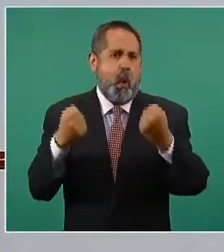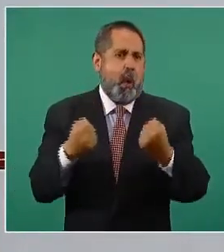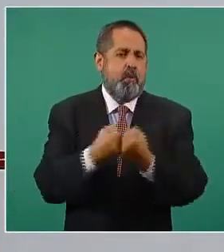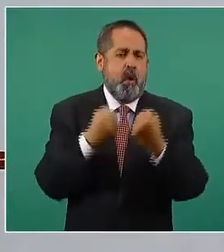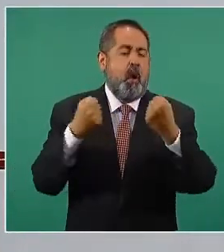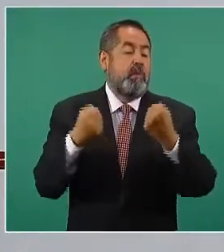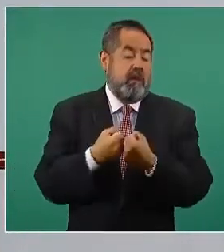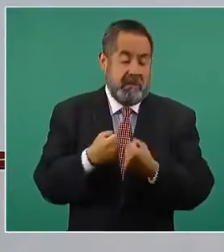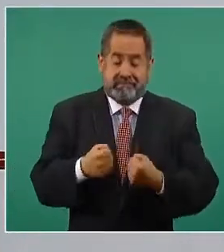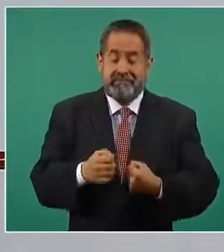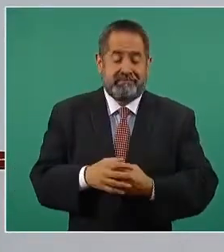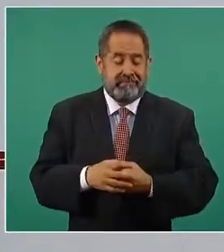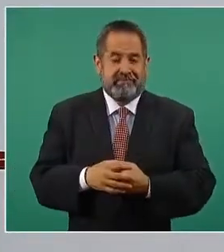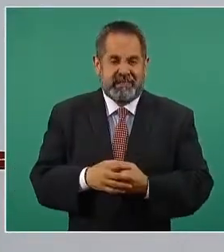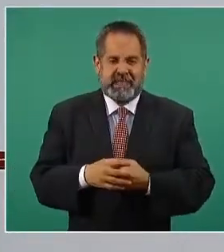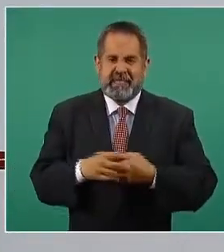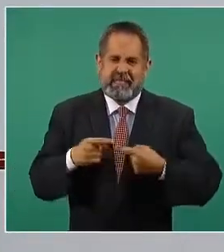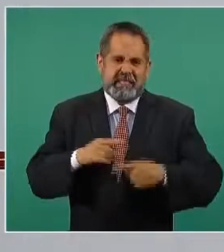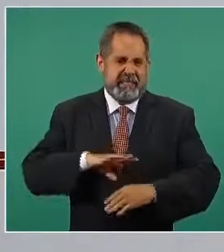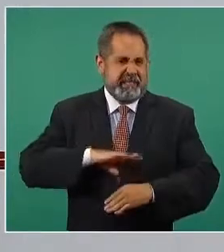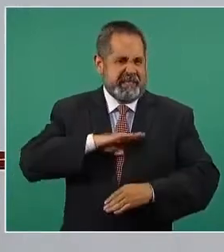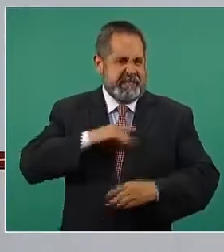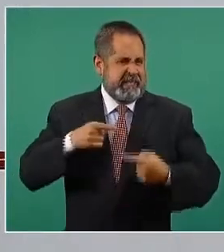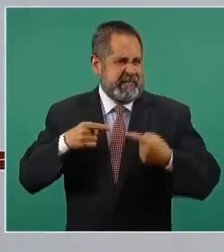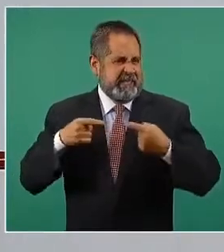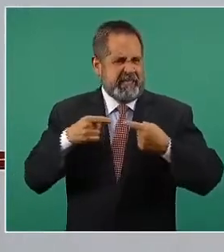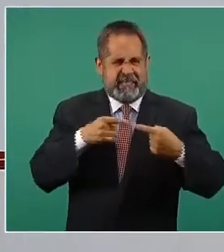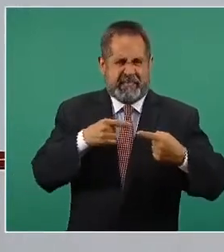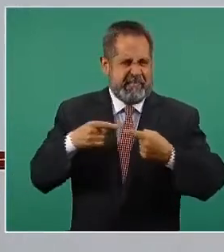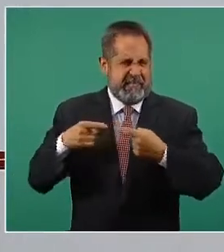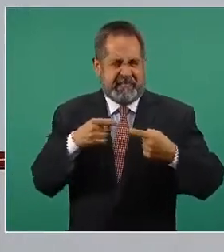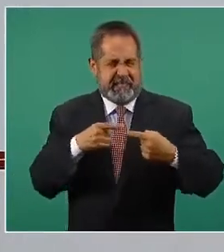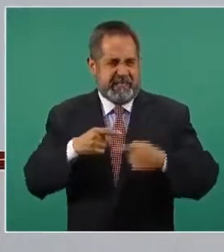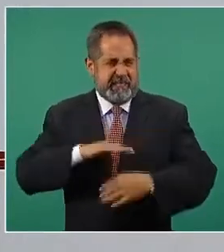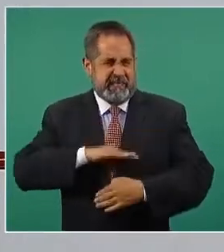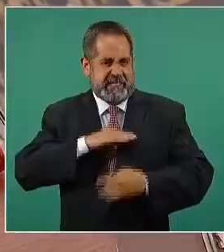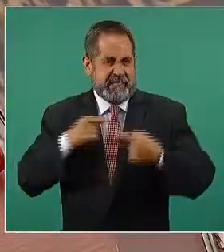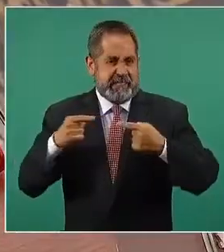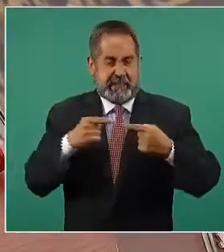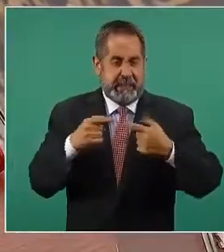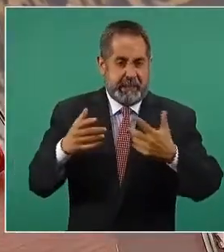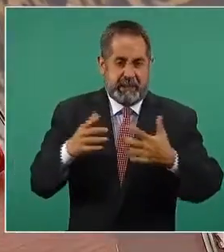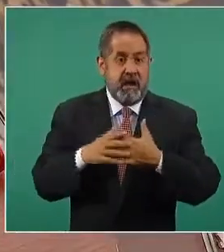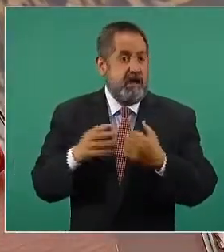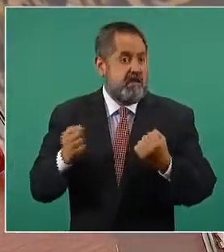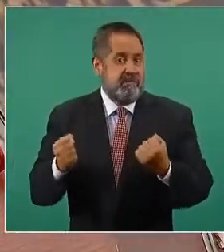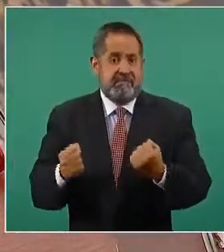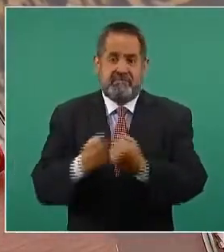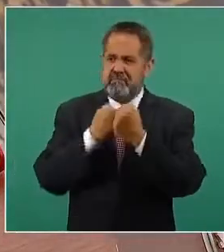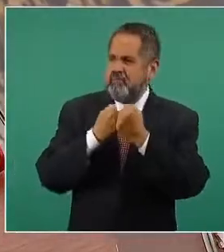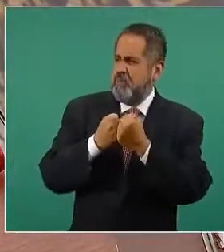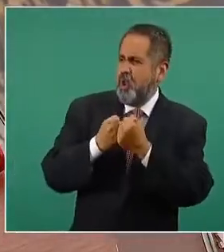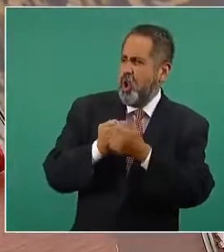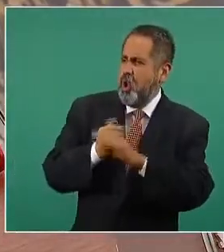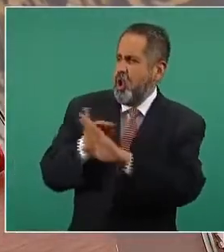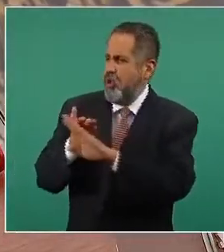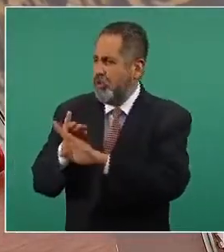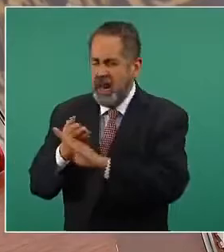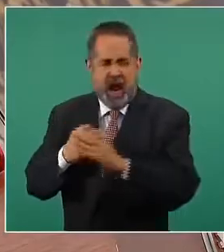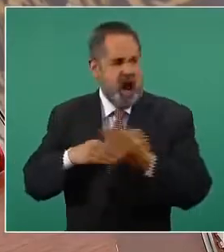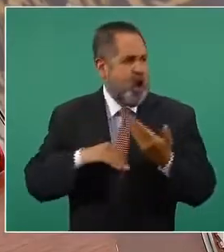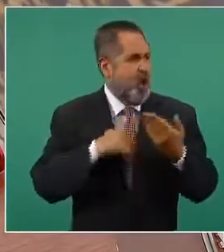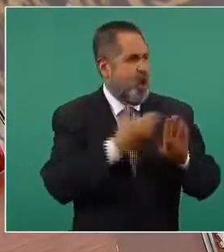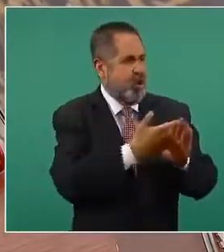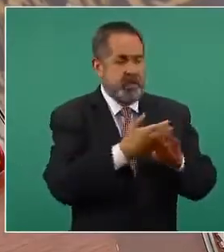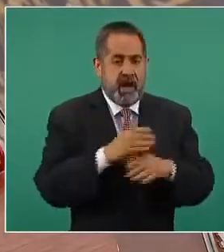Se tornaban ríspidas las relaciones y llegaba el abierto enfrentamiento,